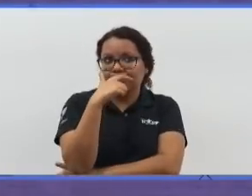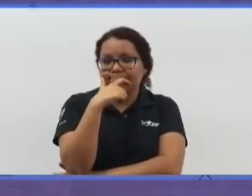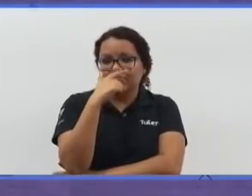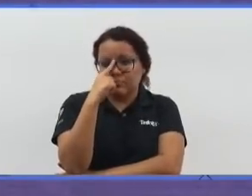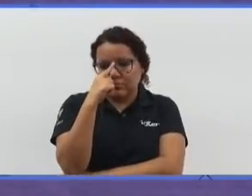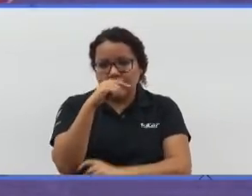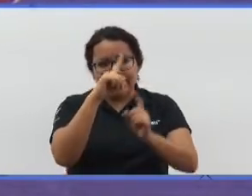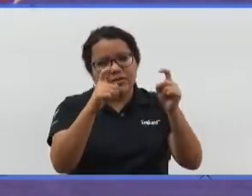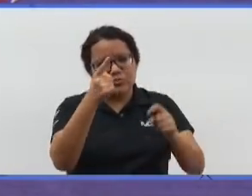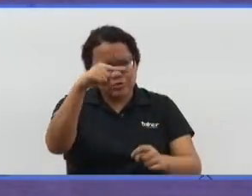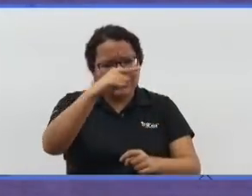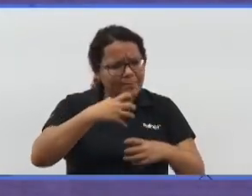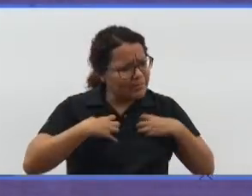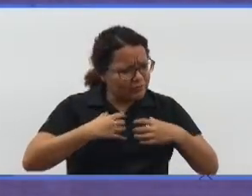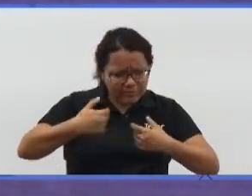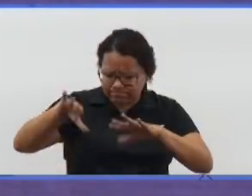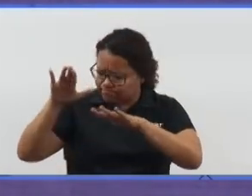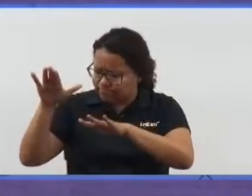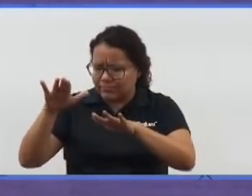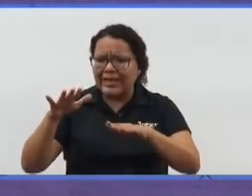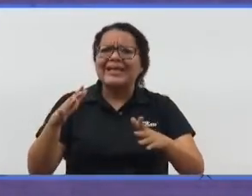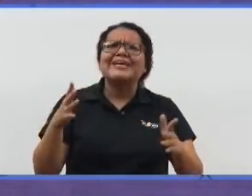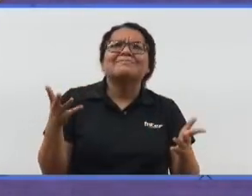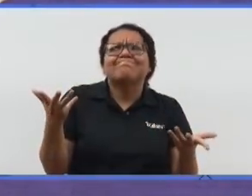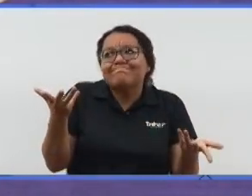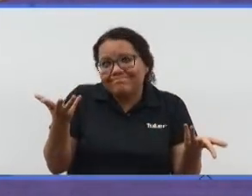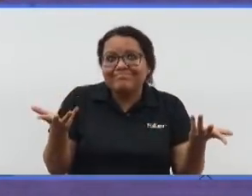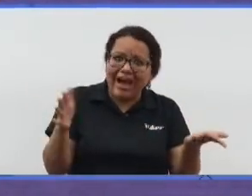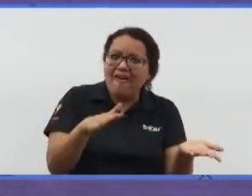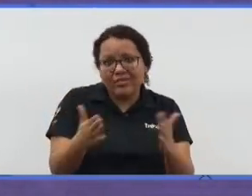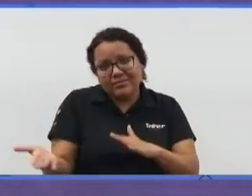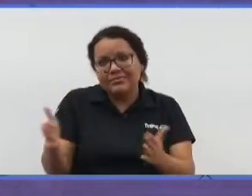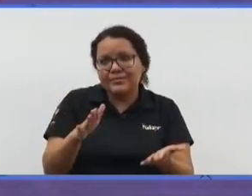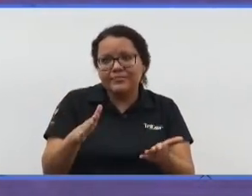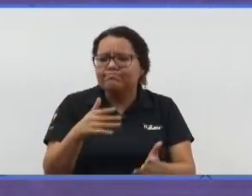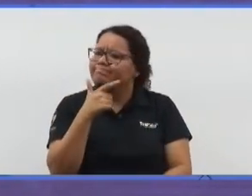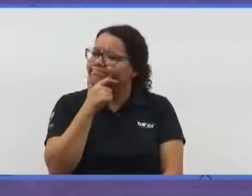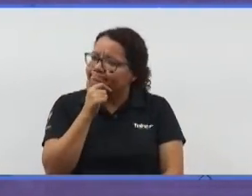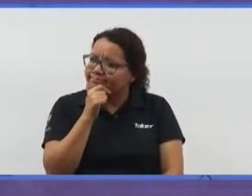vive con gratitud a veces